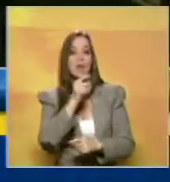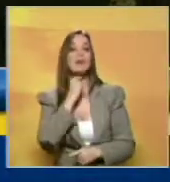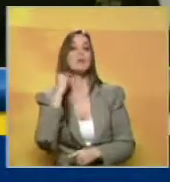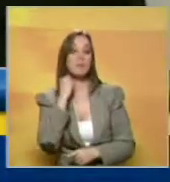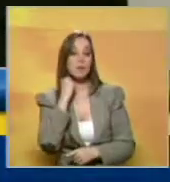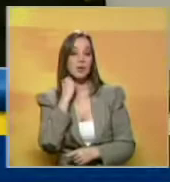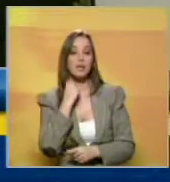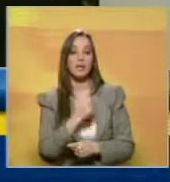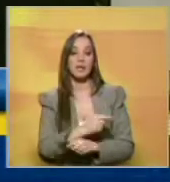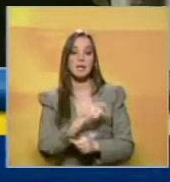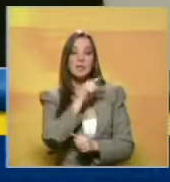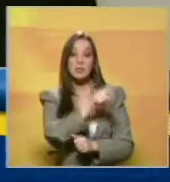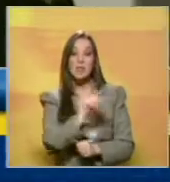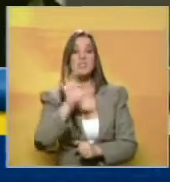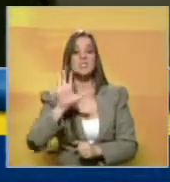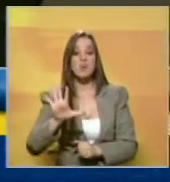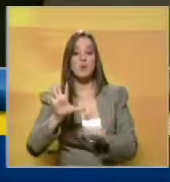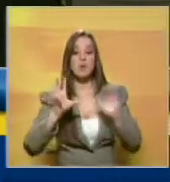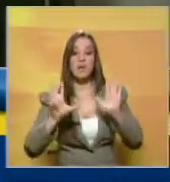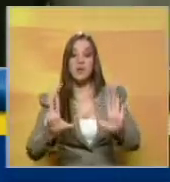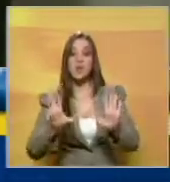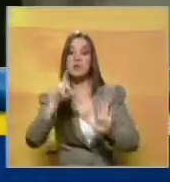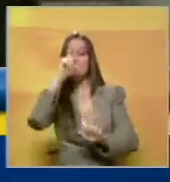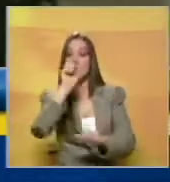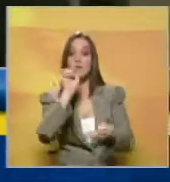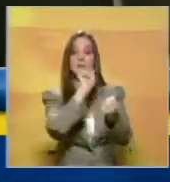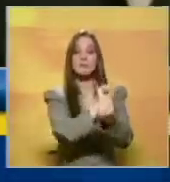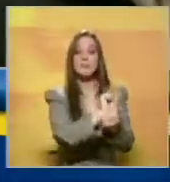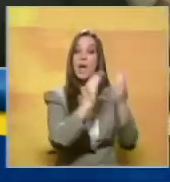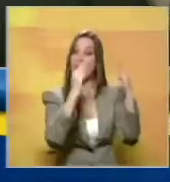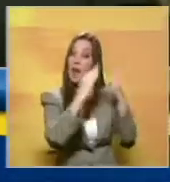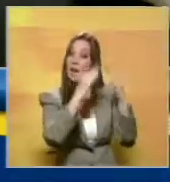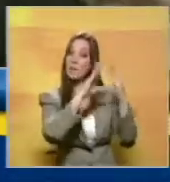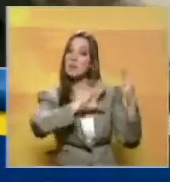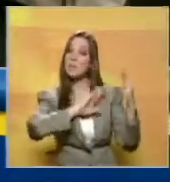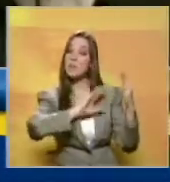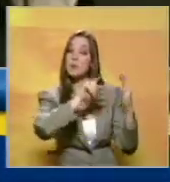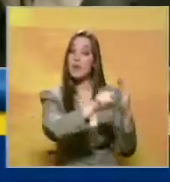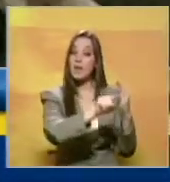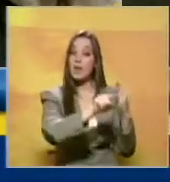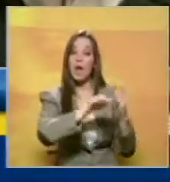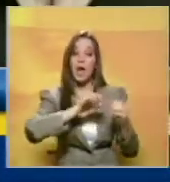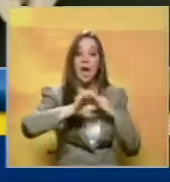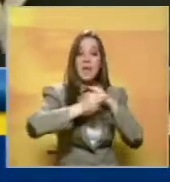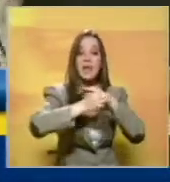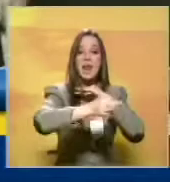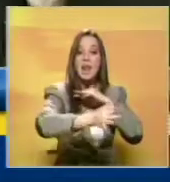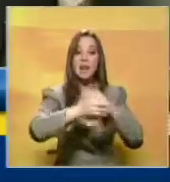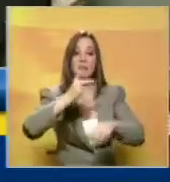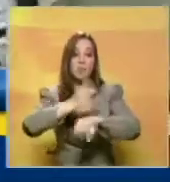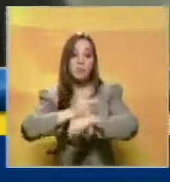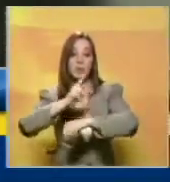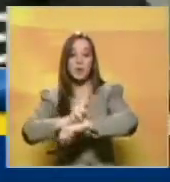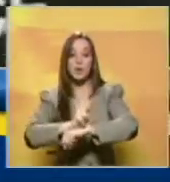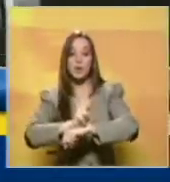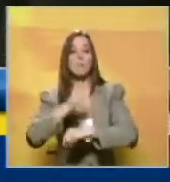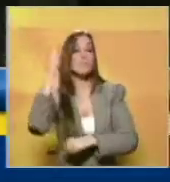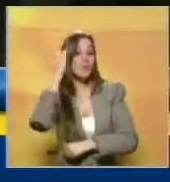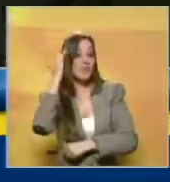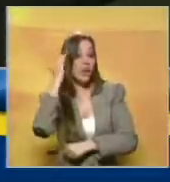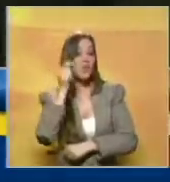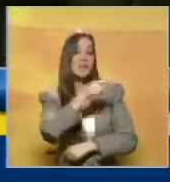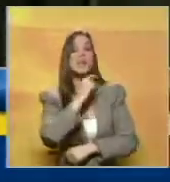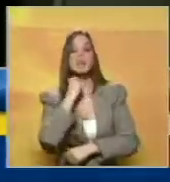Berríos, de 58 años, fue detenido en su residencia ubicada en la zona central de la isla. Se conoció que el sacerdote había